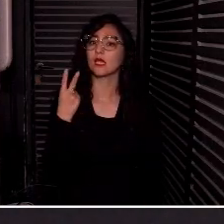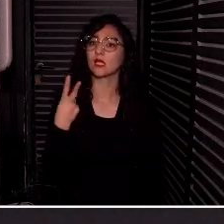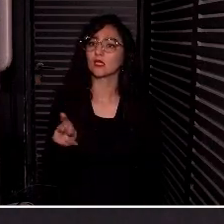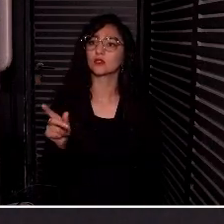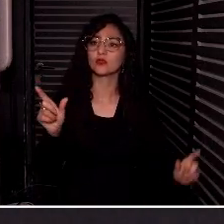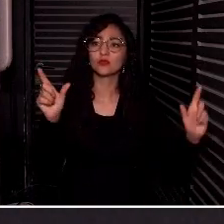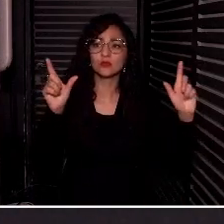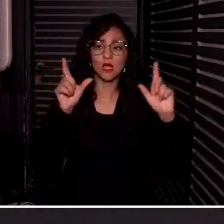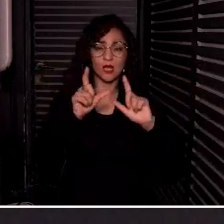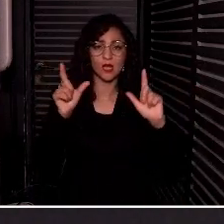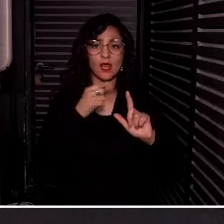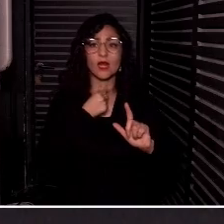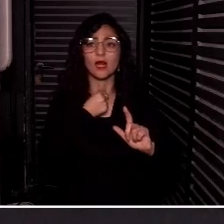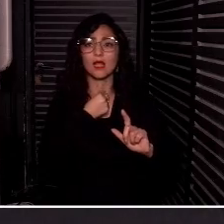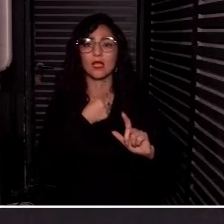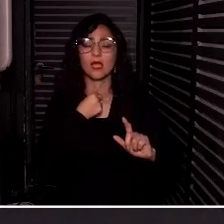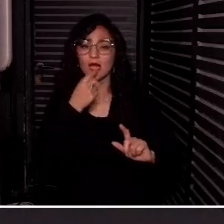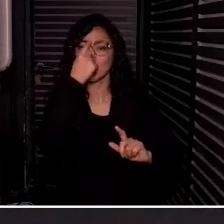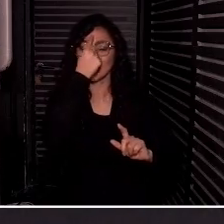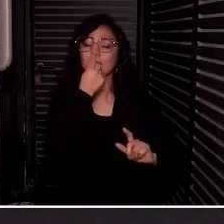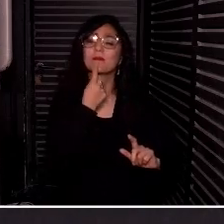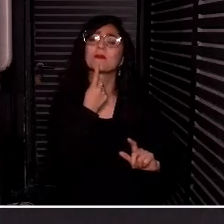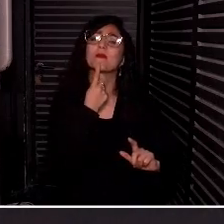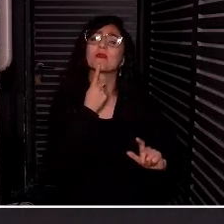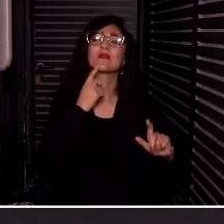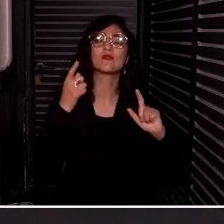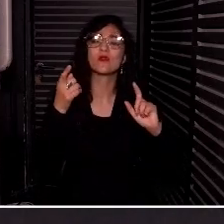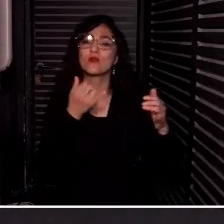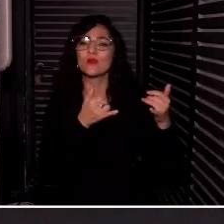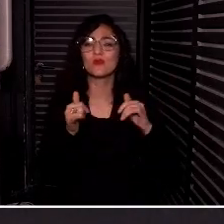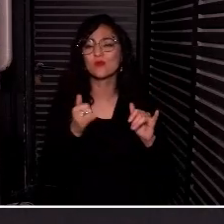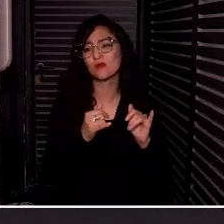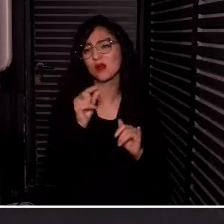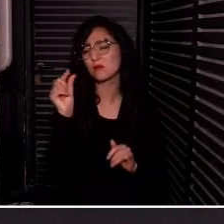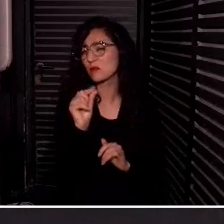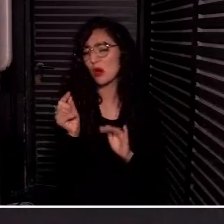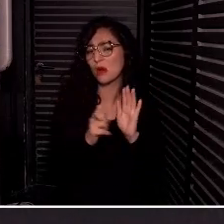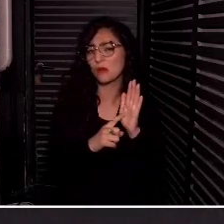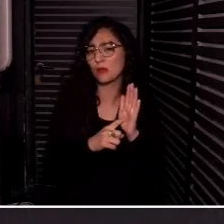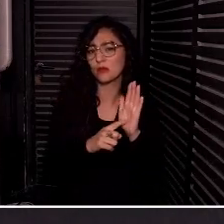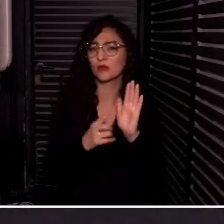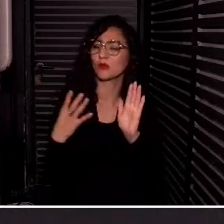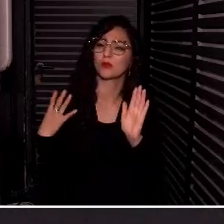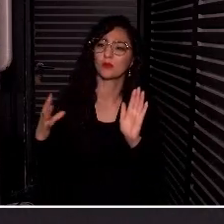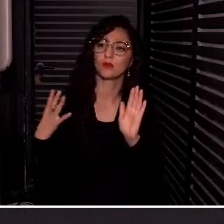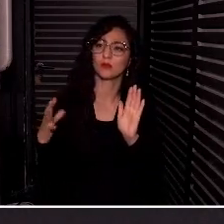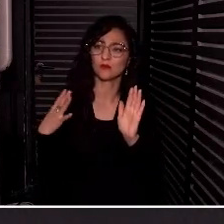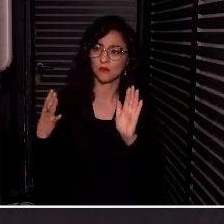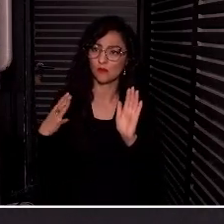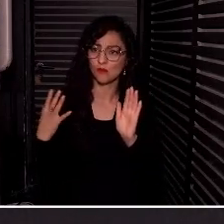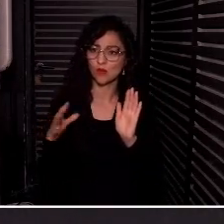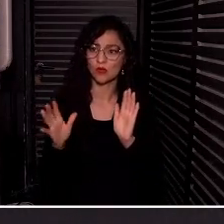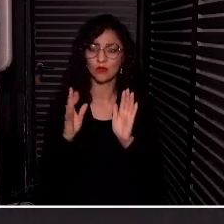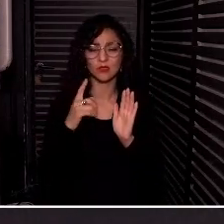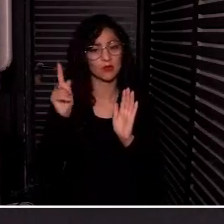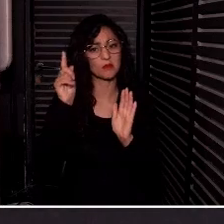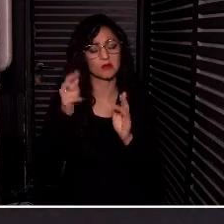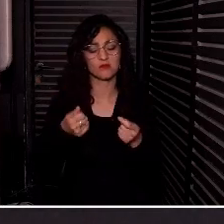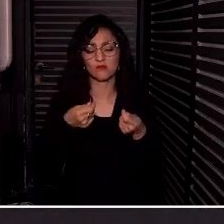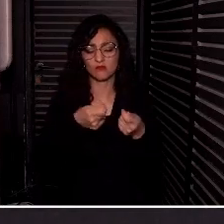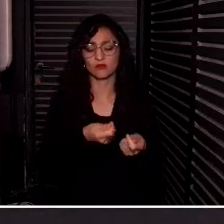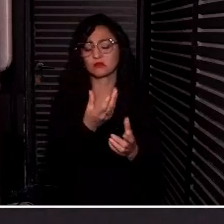diera monitos animados no importa si tuviera bajo reting no importa si tuviera eh que se leara el